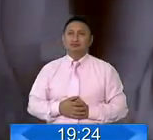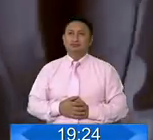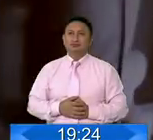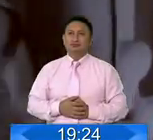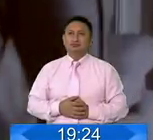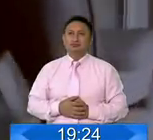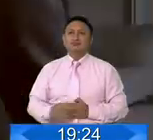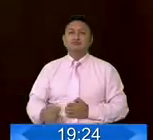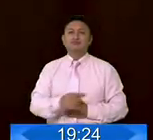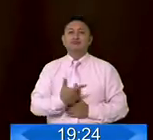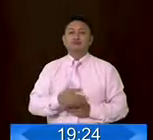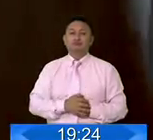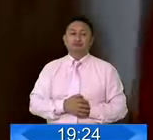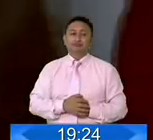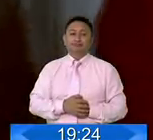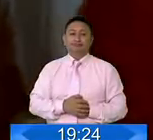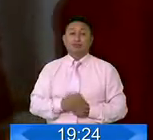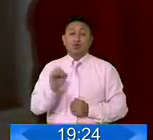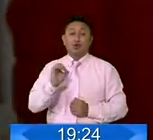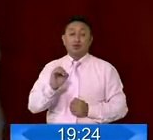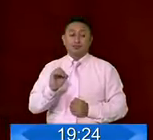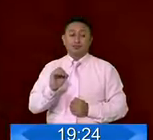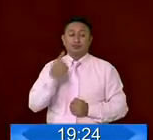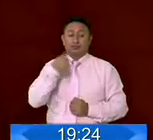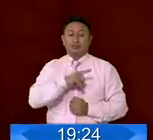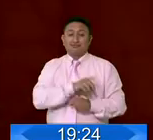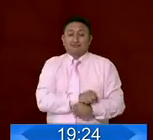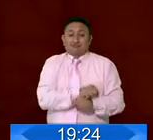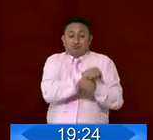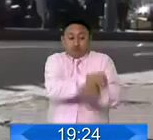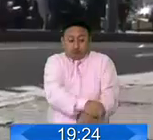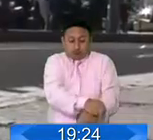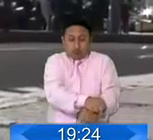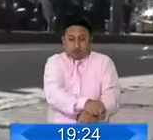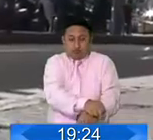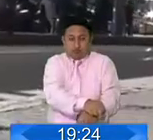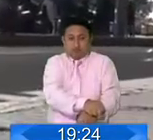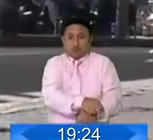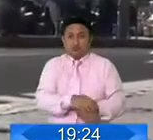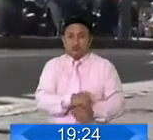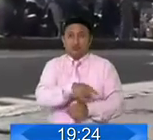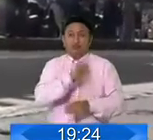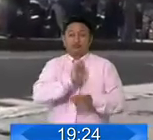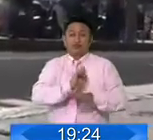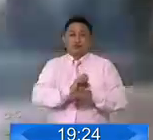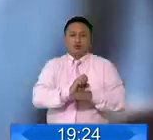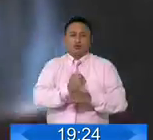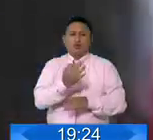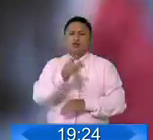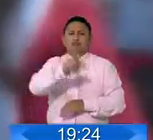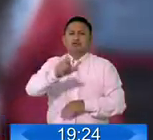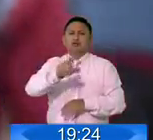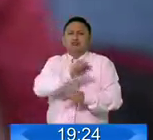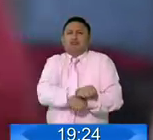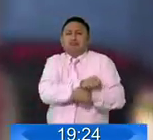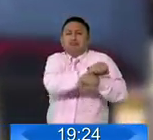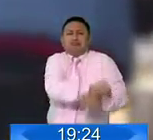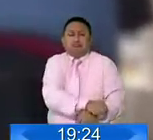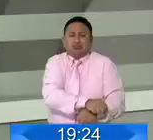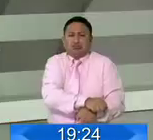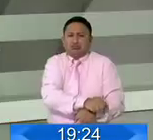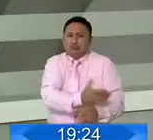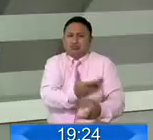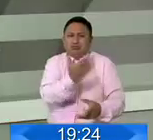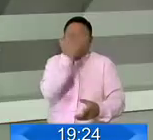Se la llama también la esclavitud del siglo XXI, y en Ecuador son escasos los registros que se tiene de la trata de personas. Y por una